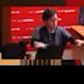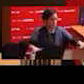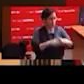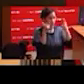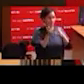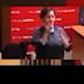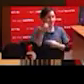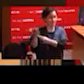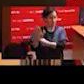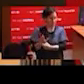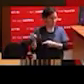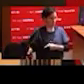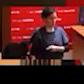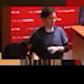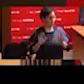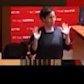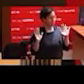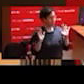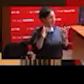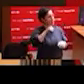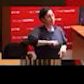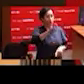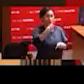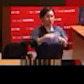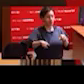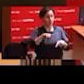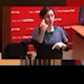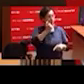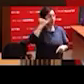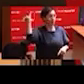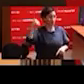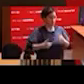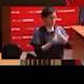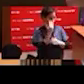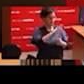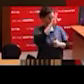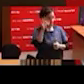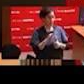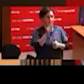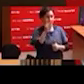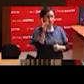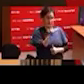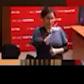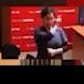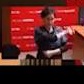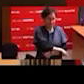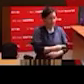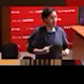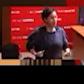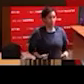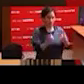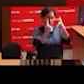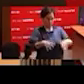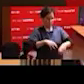este con personas como esta Pero hay otra cosa que ha pasado desapercibida hoy por la mañana Daniel Rodríguez Es la primera vez que